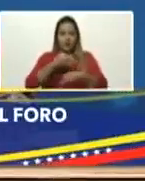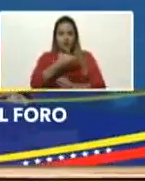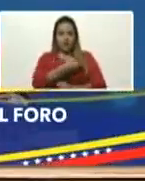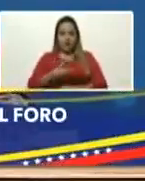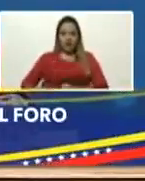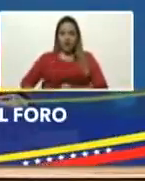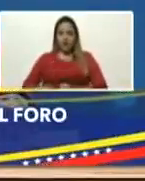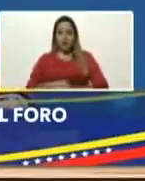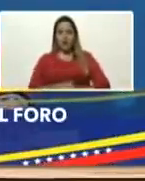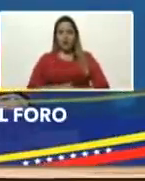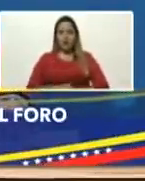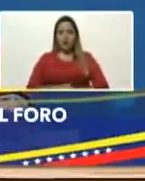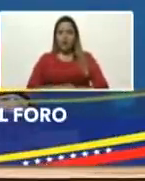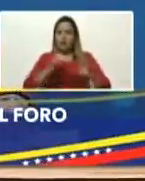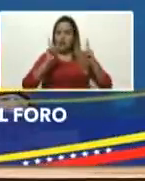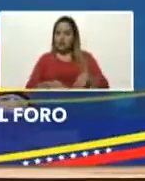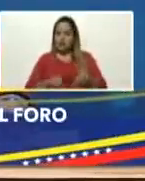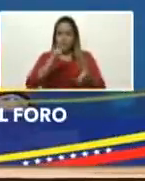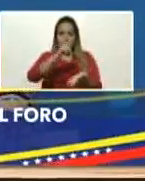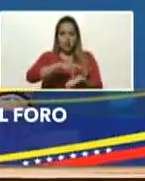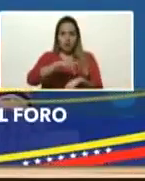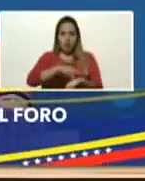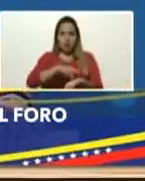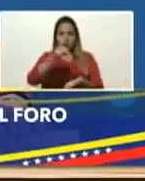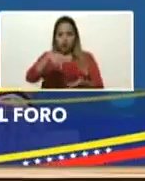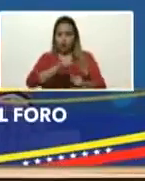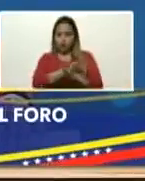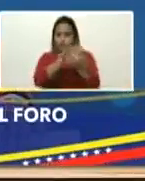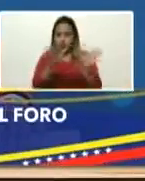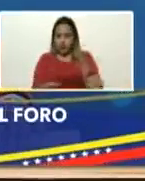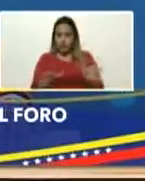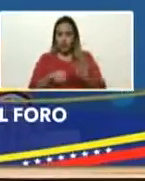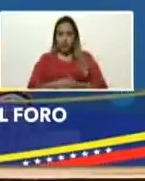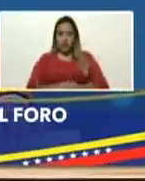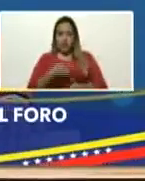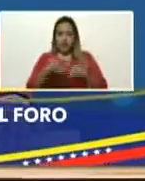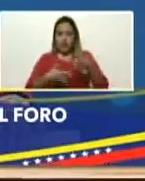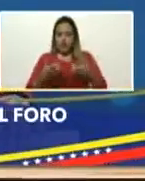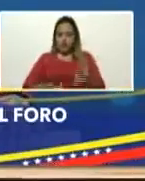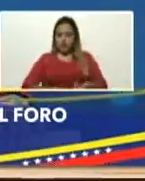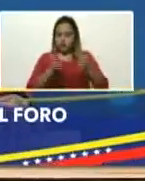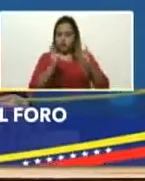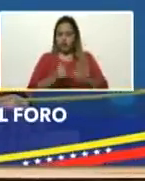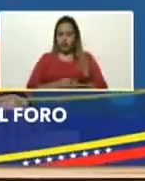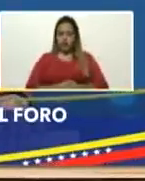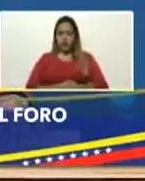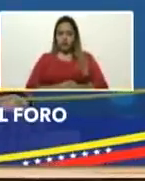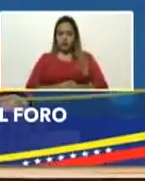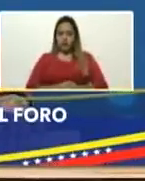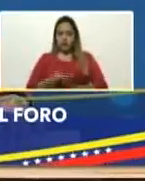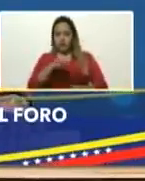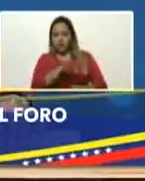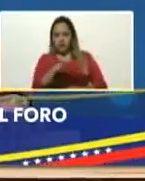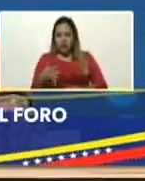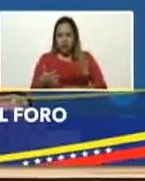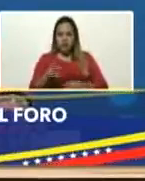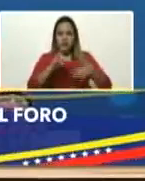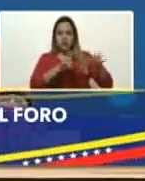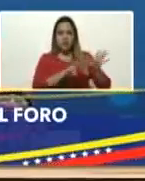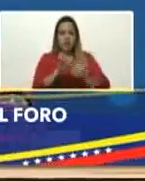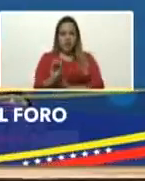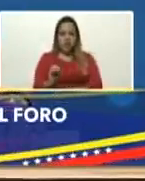que también asistieron esta mañana a la sesión de instalación unos 70